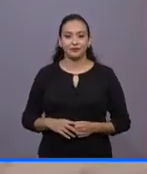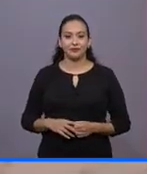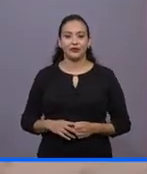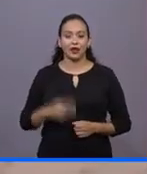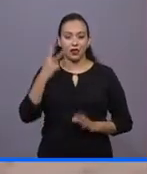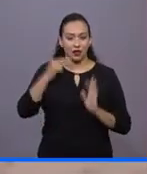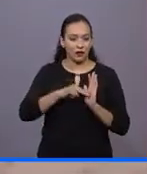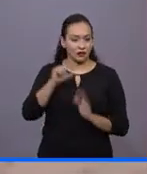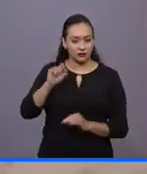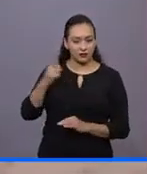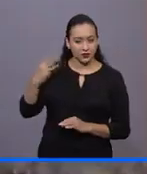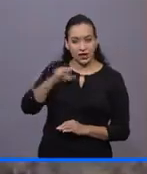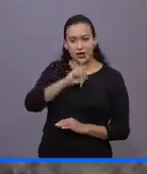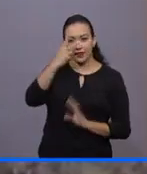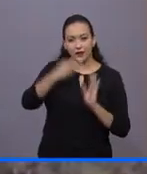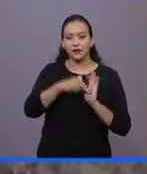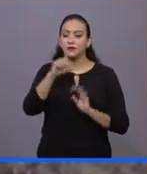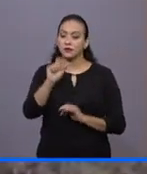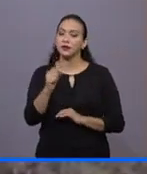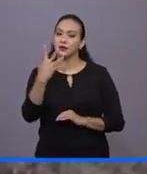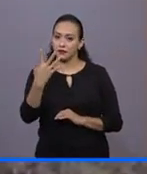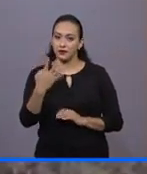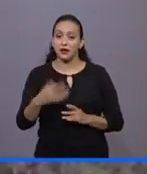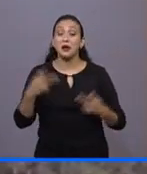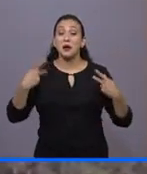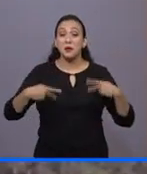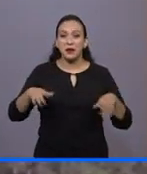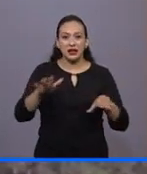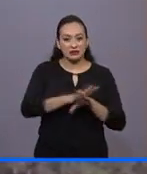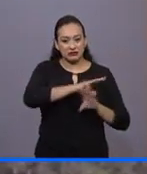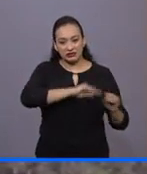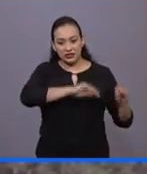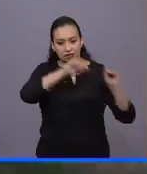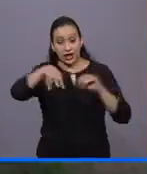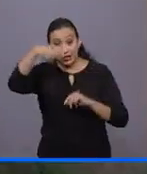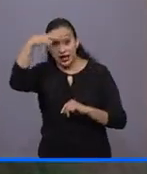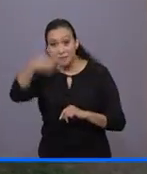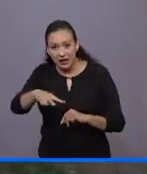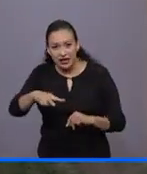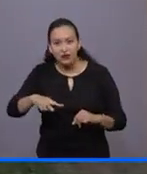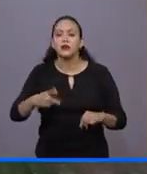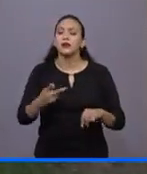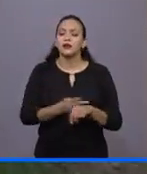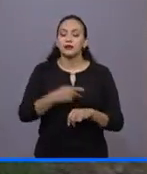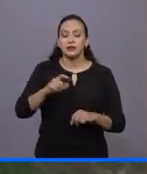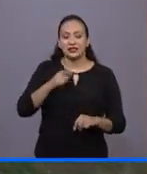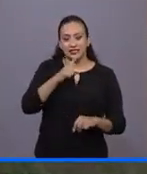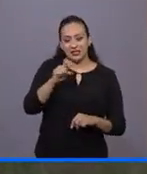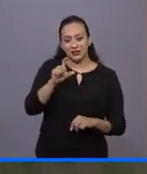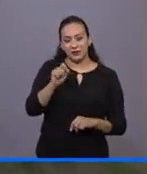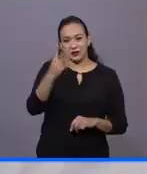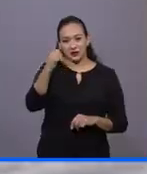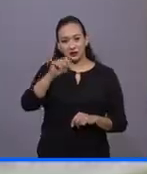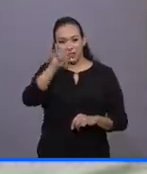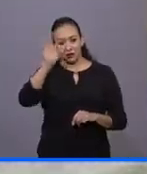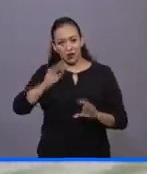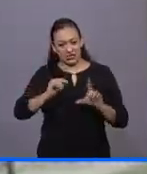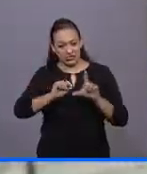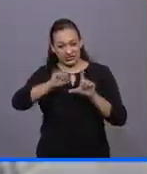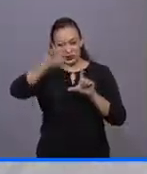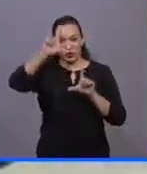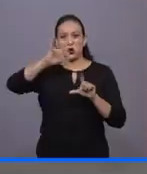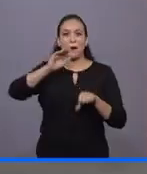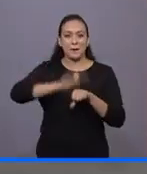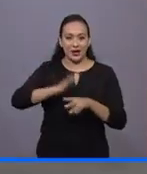De 2023 a 2024, el desplazamiento forzado en México incrementó 129%. En